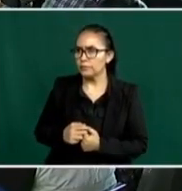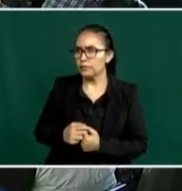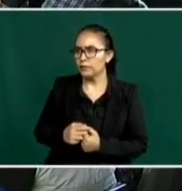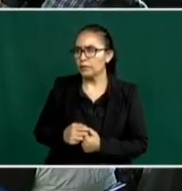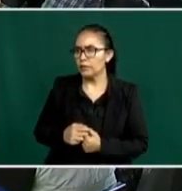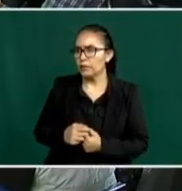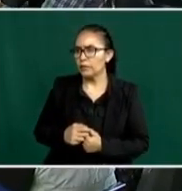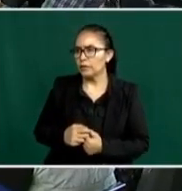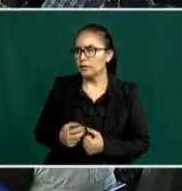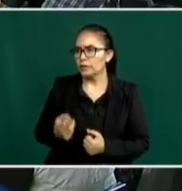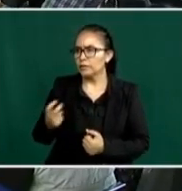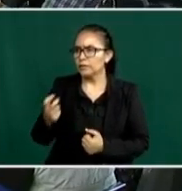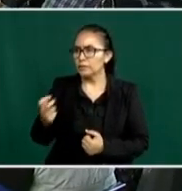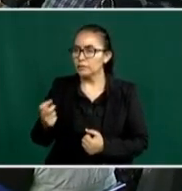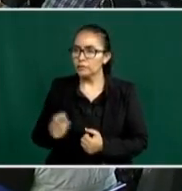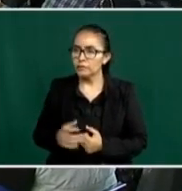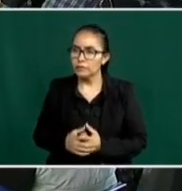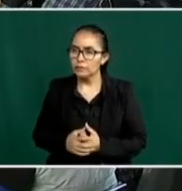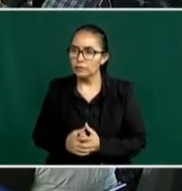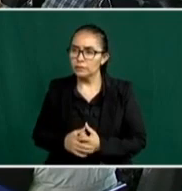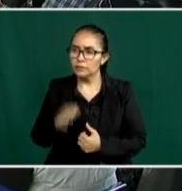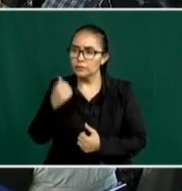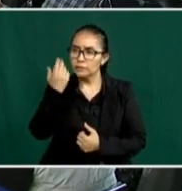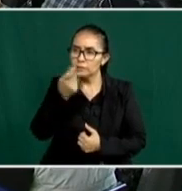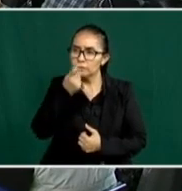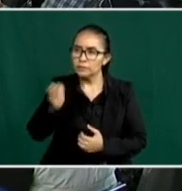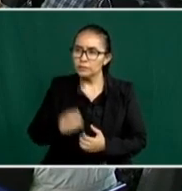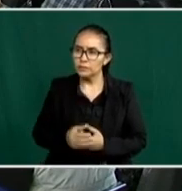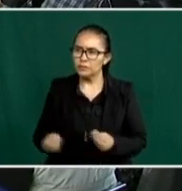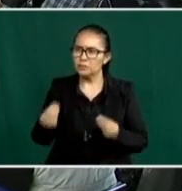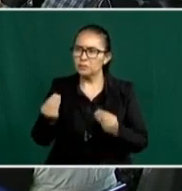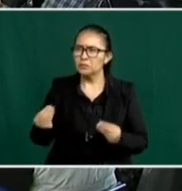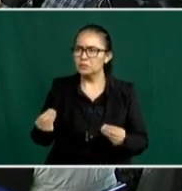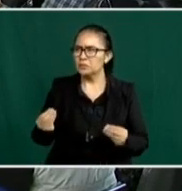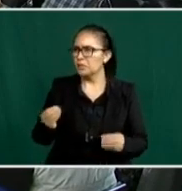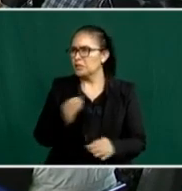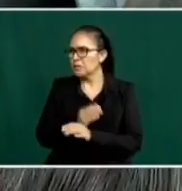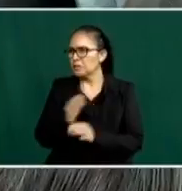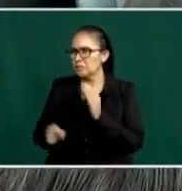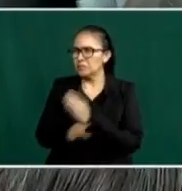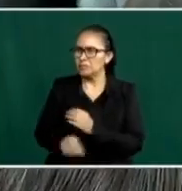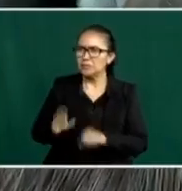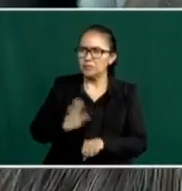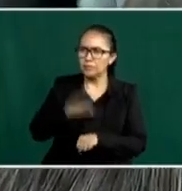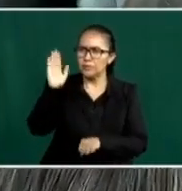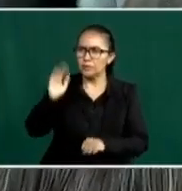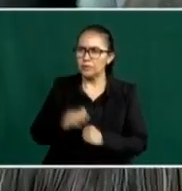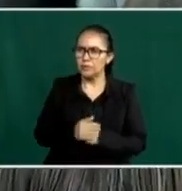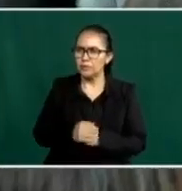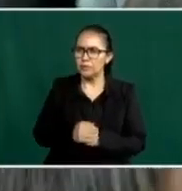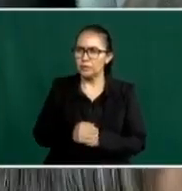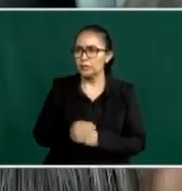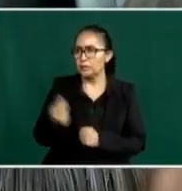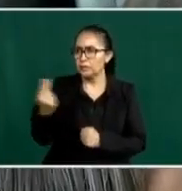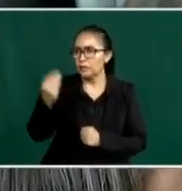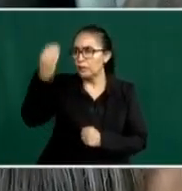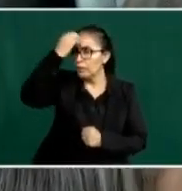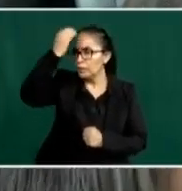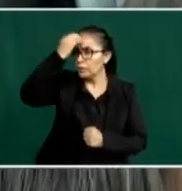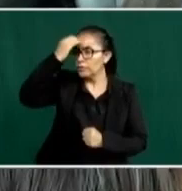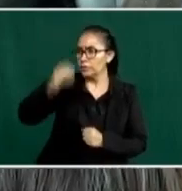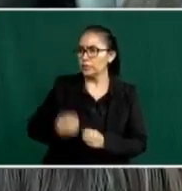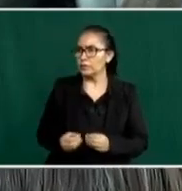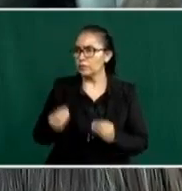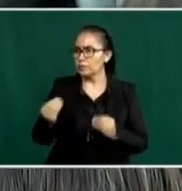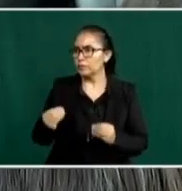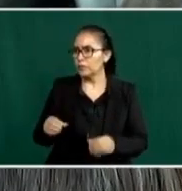Hola, sí, gracias. Esto es todo lo que yo le quiero manifestar. Hay muchísimo más en Bahía de Banderas que usted ya conoce, porque ha ido